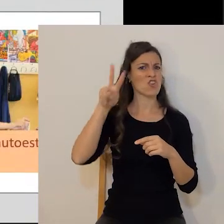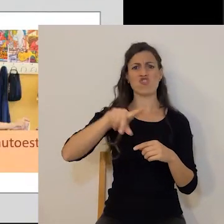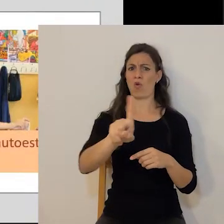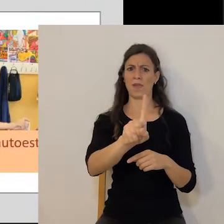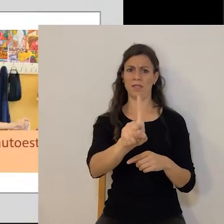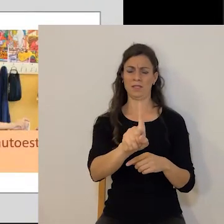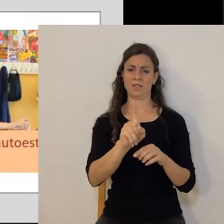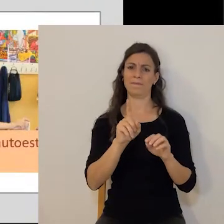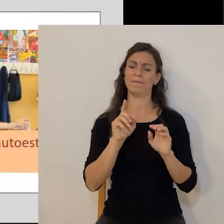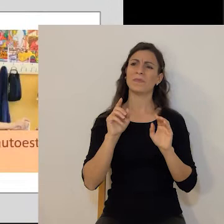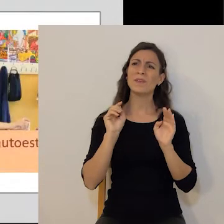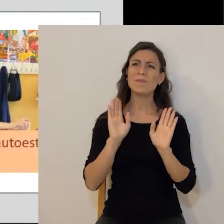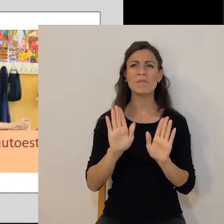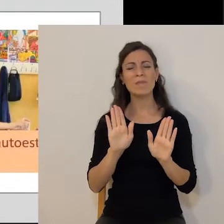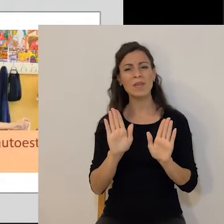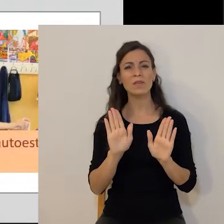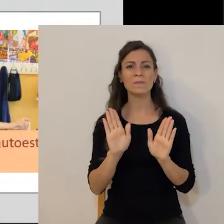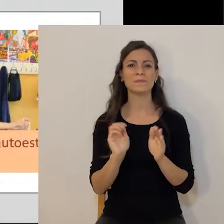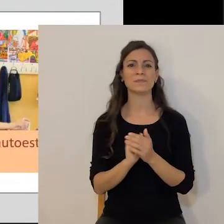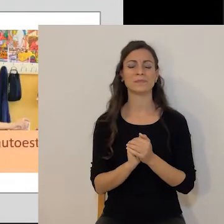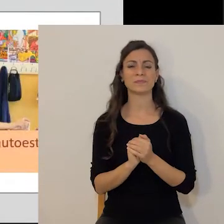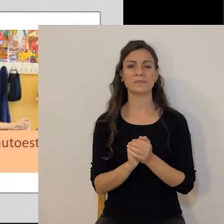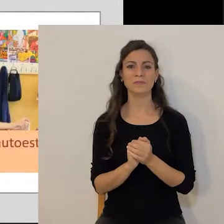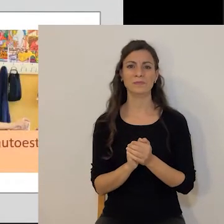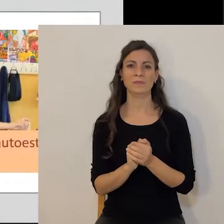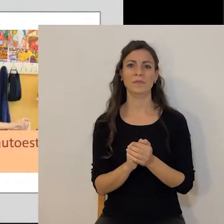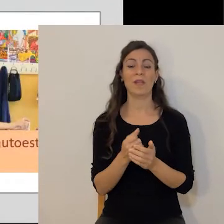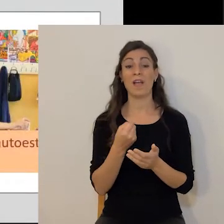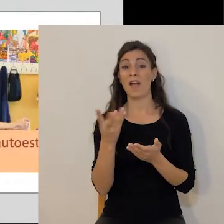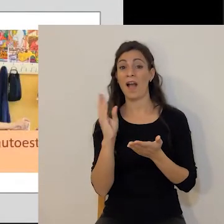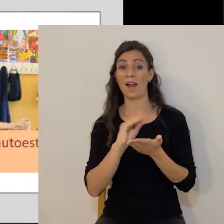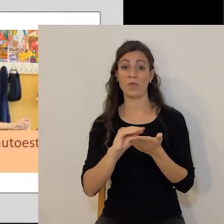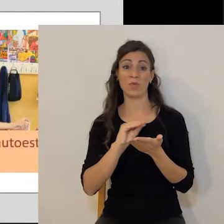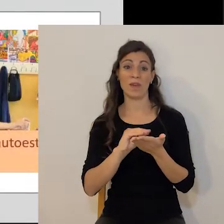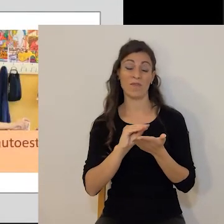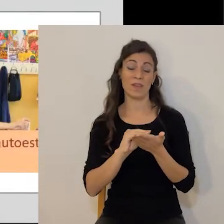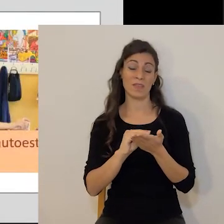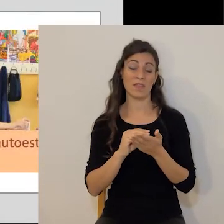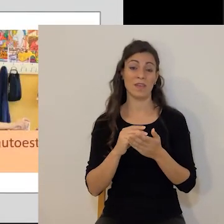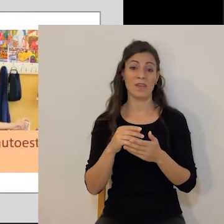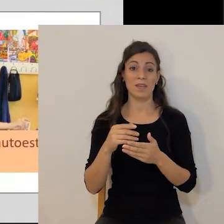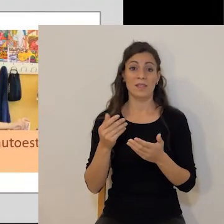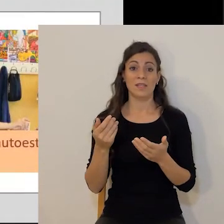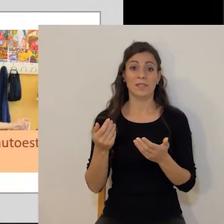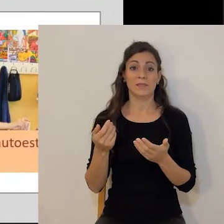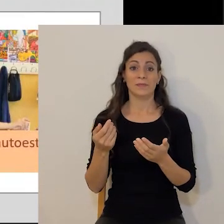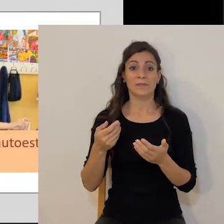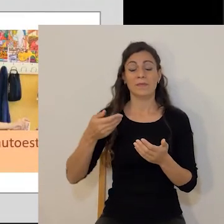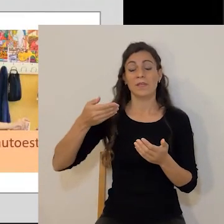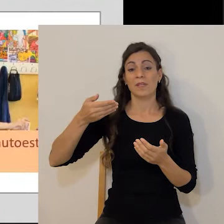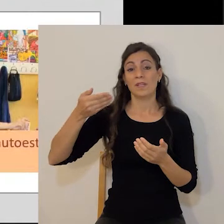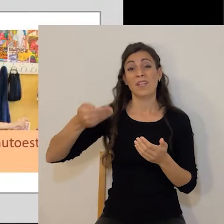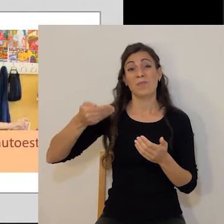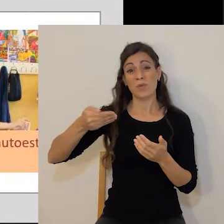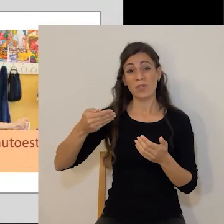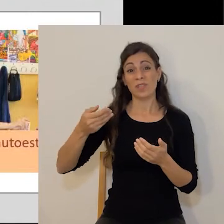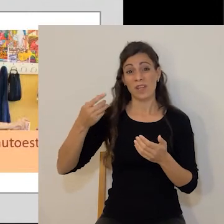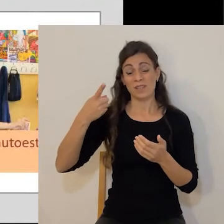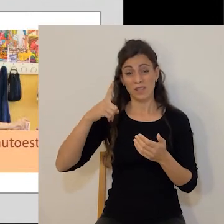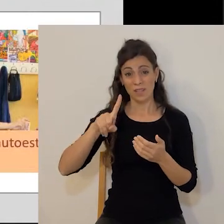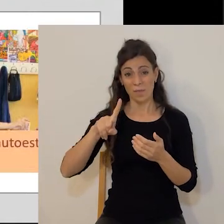luego, pero digamos que a veces hay que comprender que es importante también